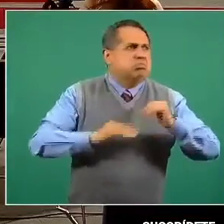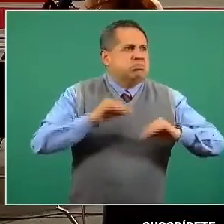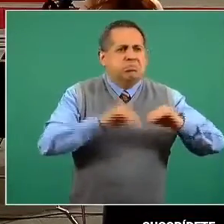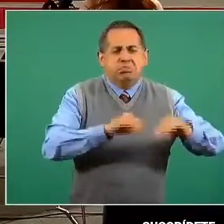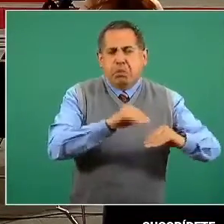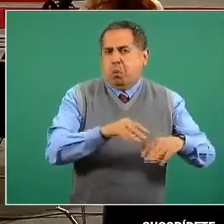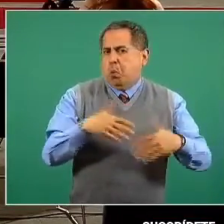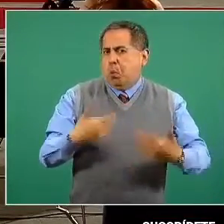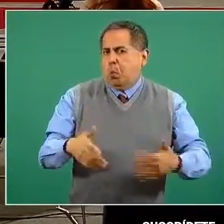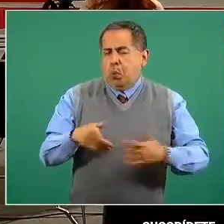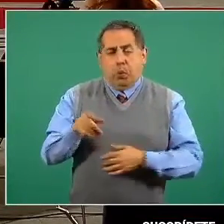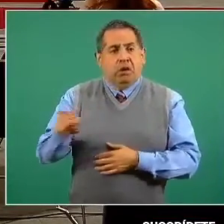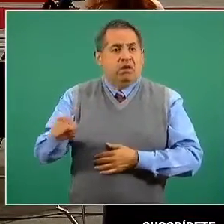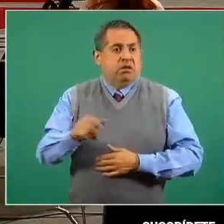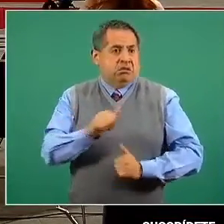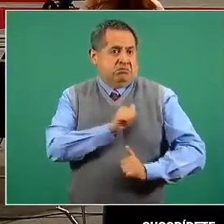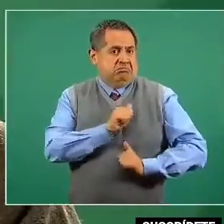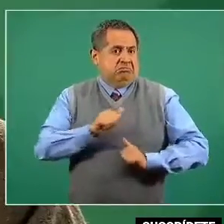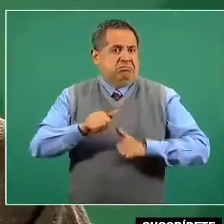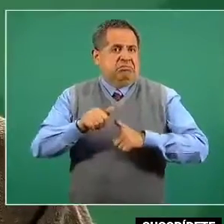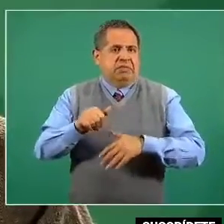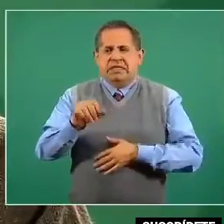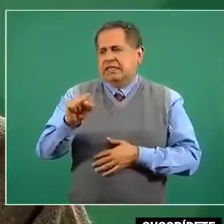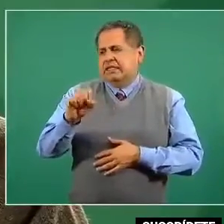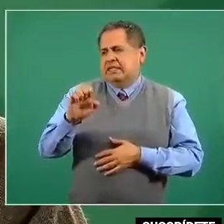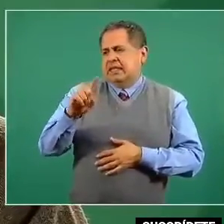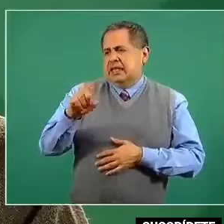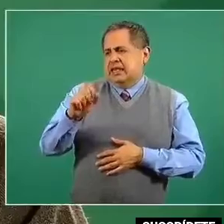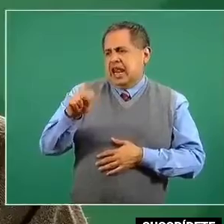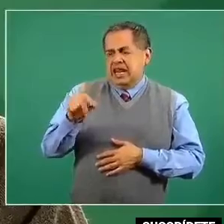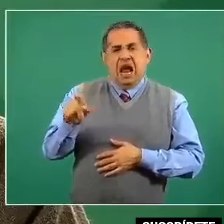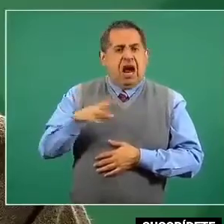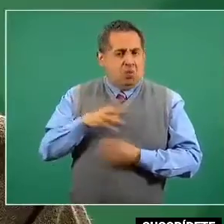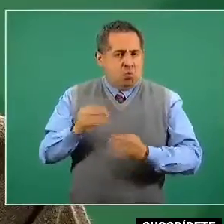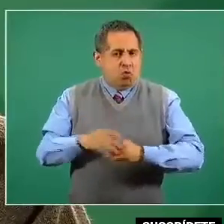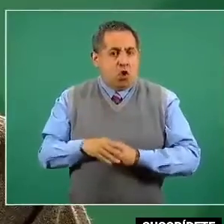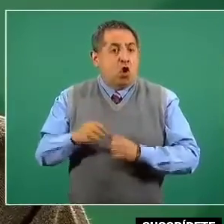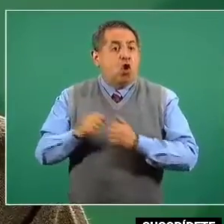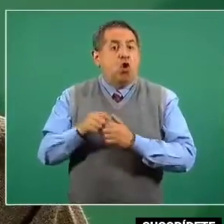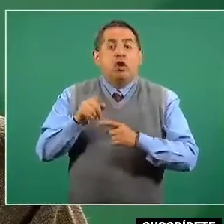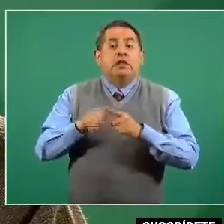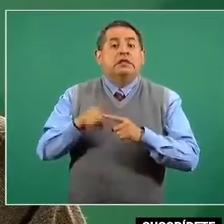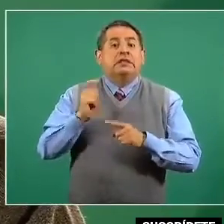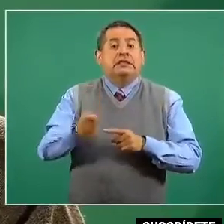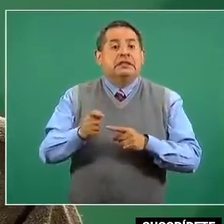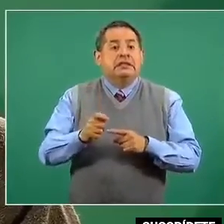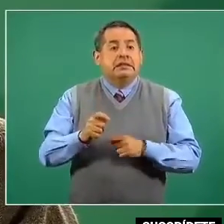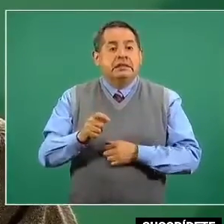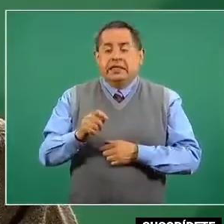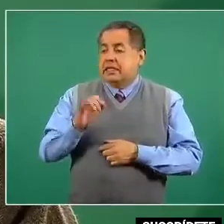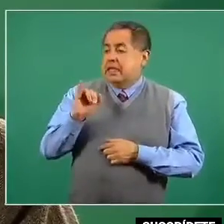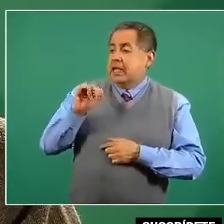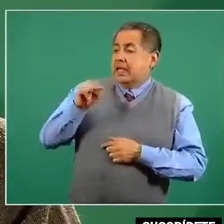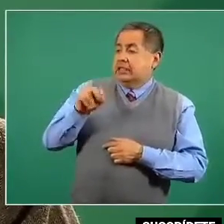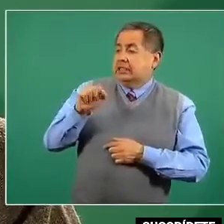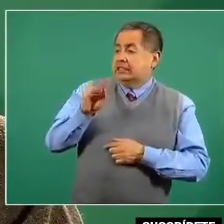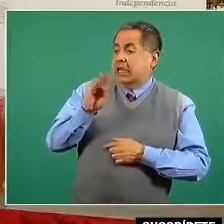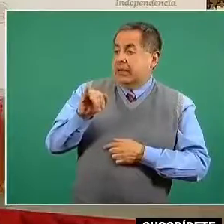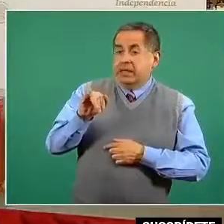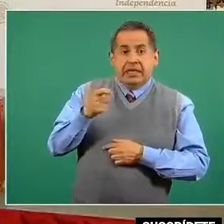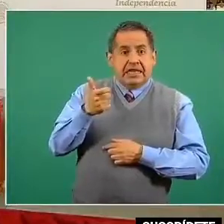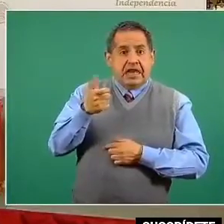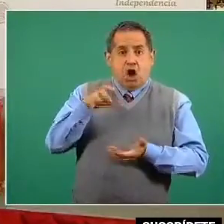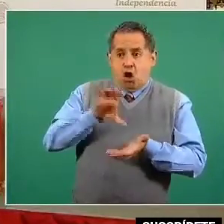la Secretaría de la Defensa Nacional, con el financiamiento que destinó el Instituto de Salud para el Bienestar, en